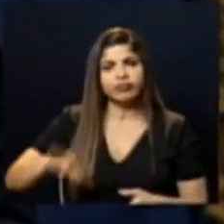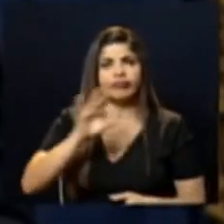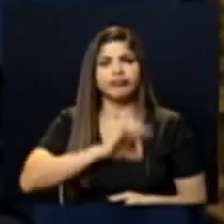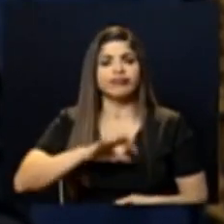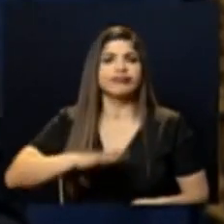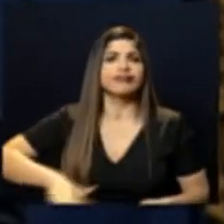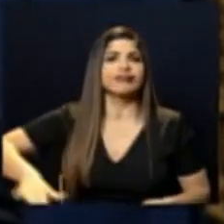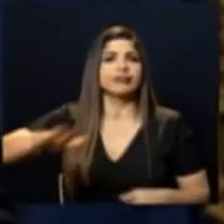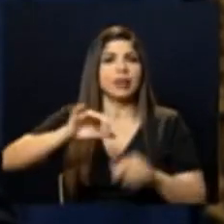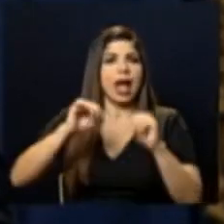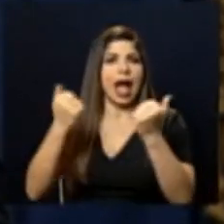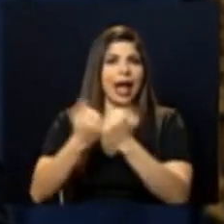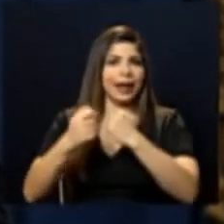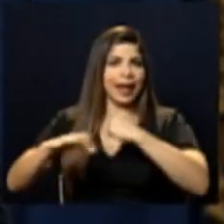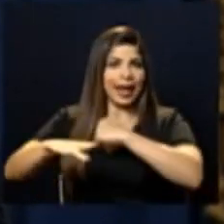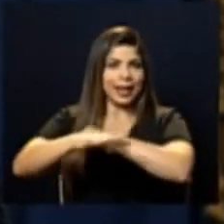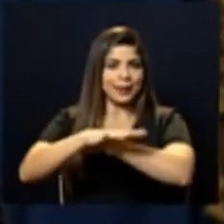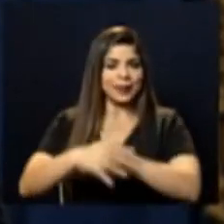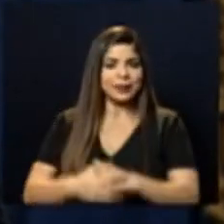la región Caribe.